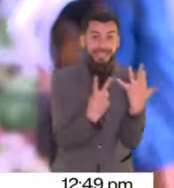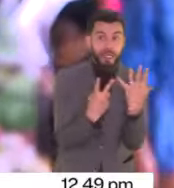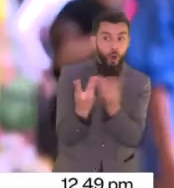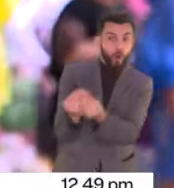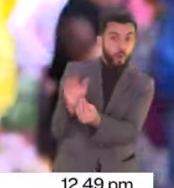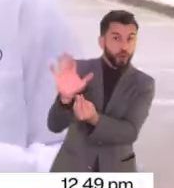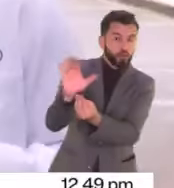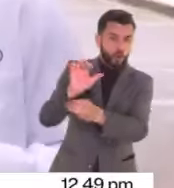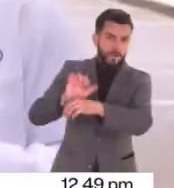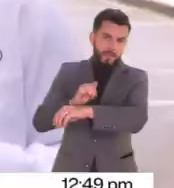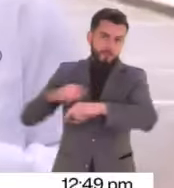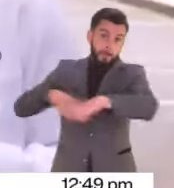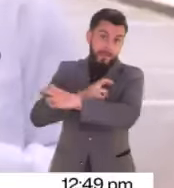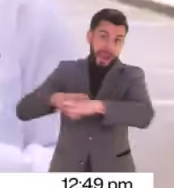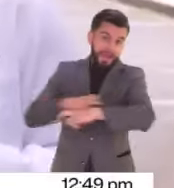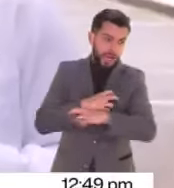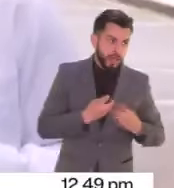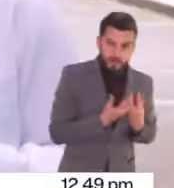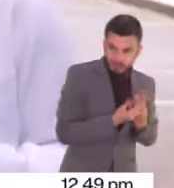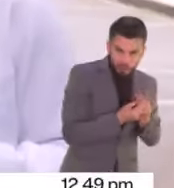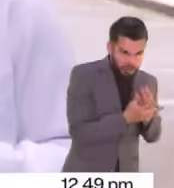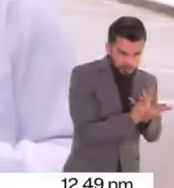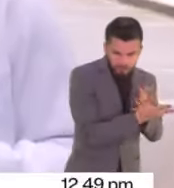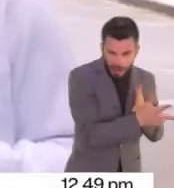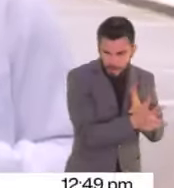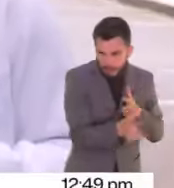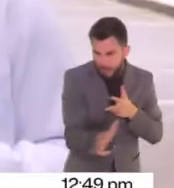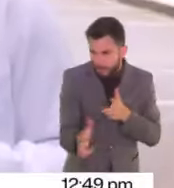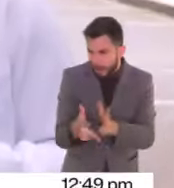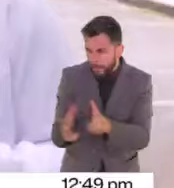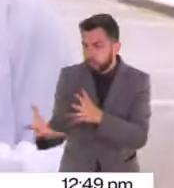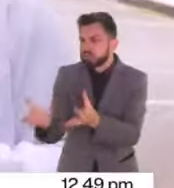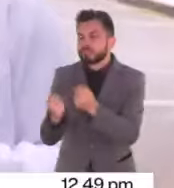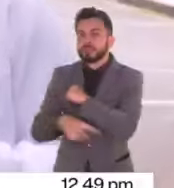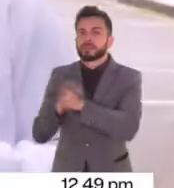un parque. Diego, ¿qué dicen los habitantes del sector? Buenas tardes.